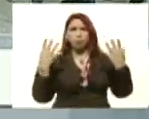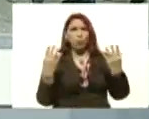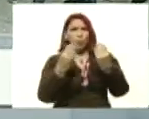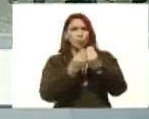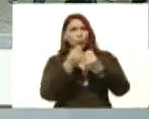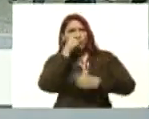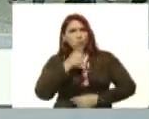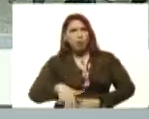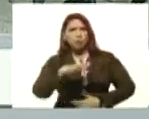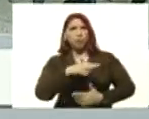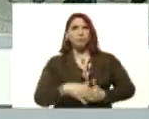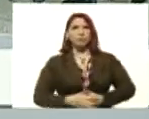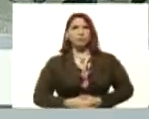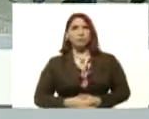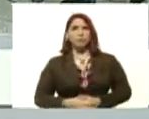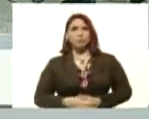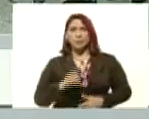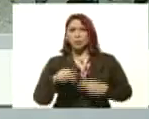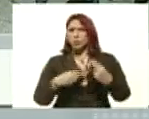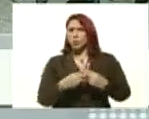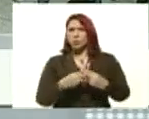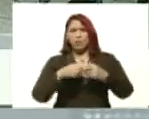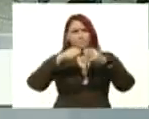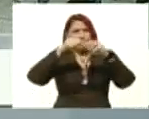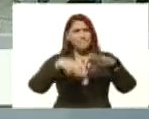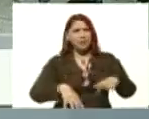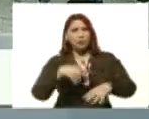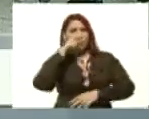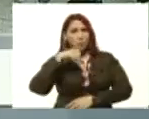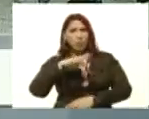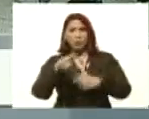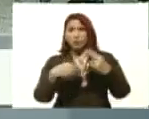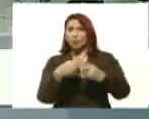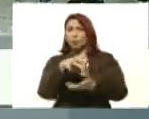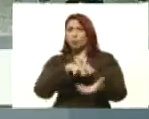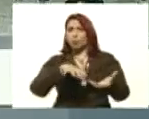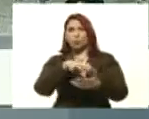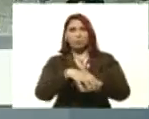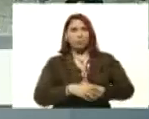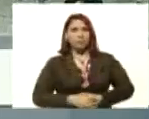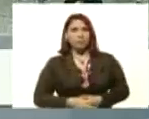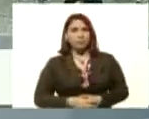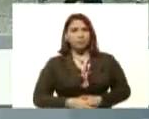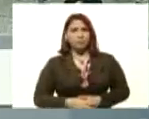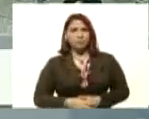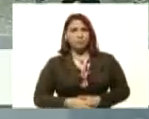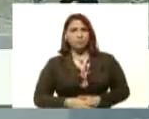Diosdado. Nunca abandonamos al pueblo en ninguna circunstancia.